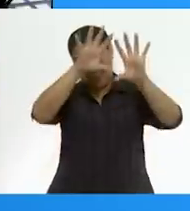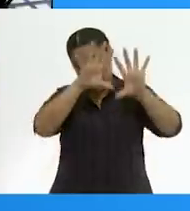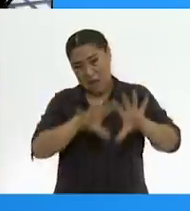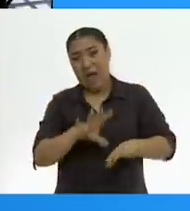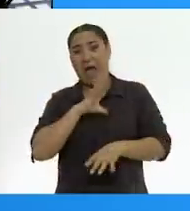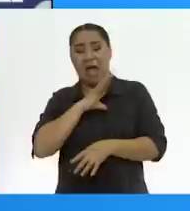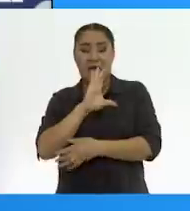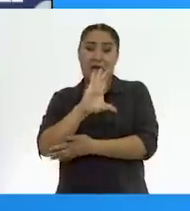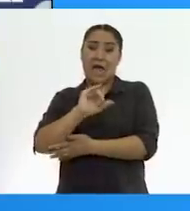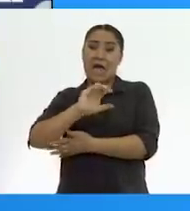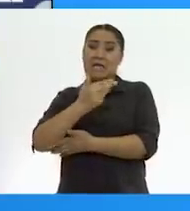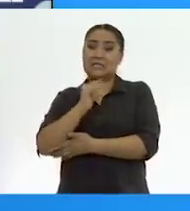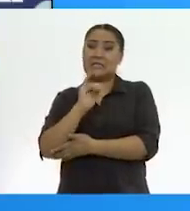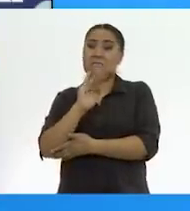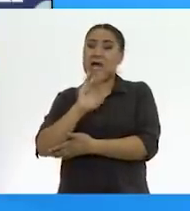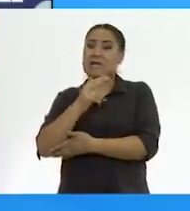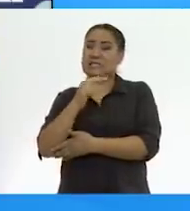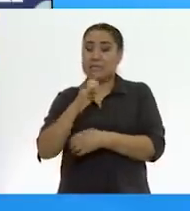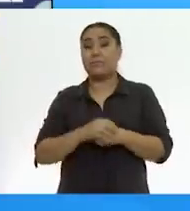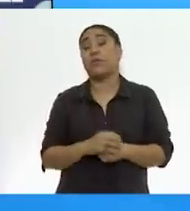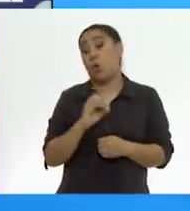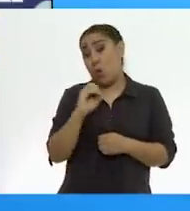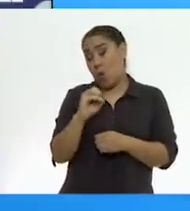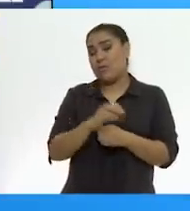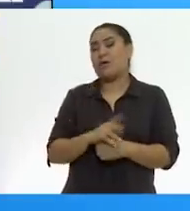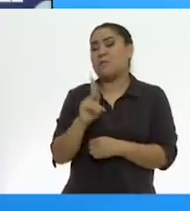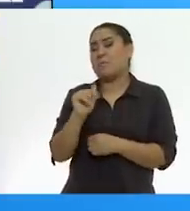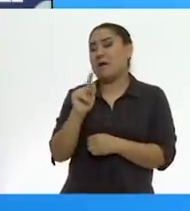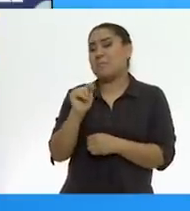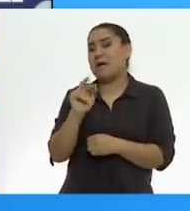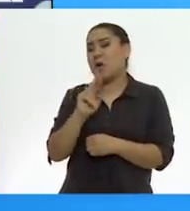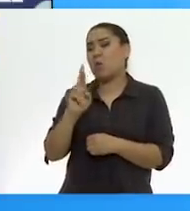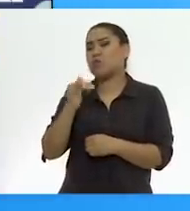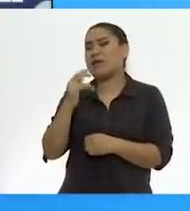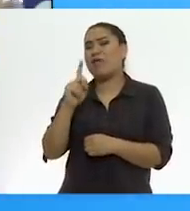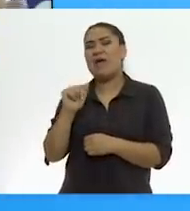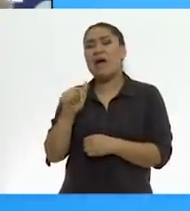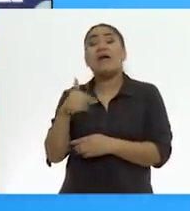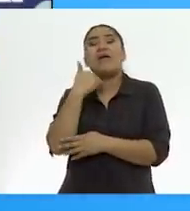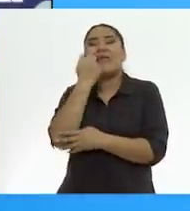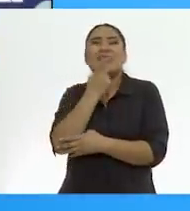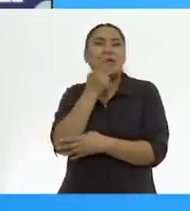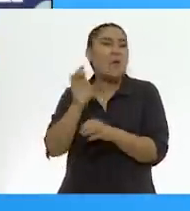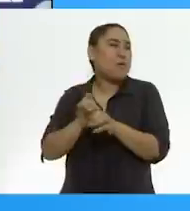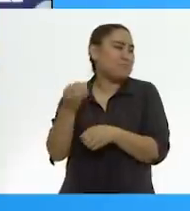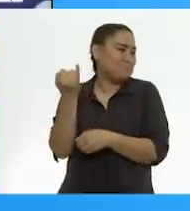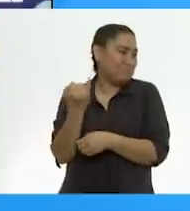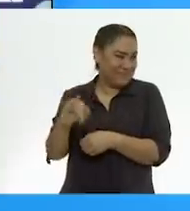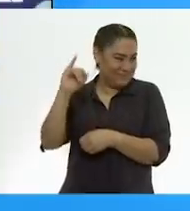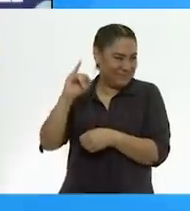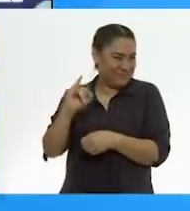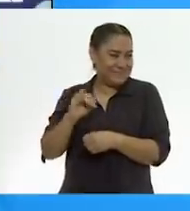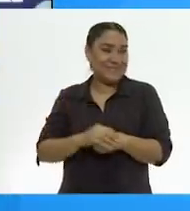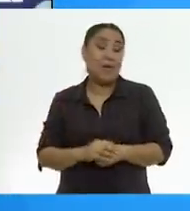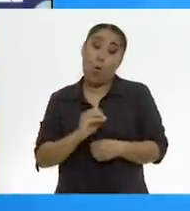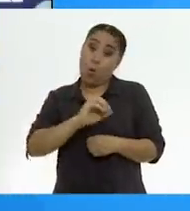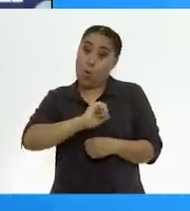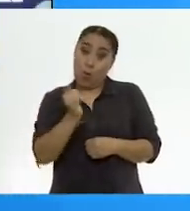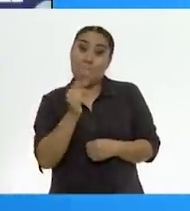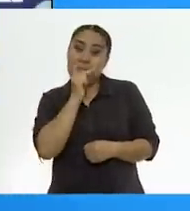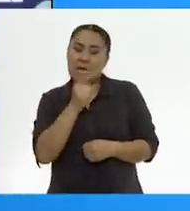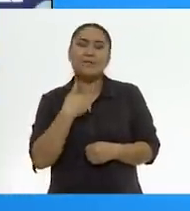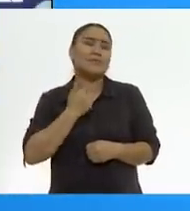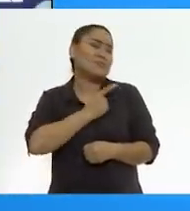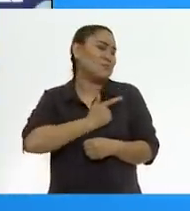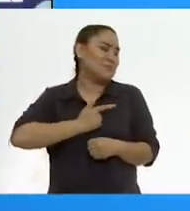cachivaches. ¿O qué tal paparruchada? Se refiere a algo que es una tontería. Y también está esta que me encanta